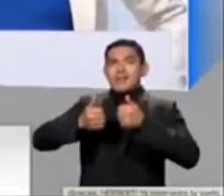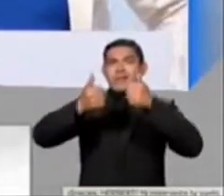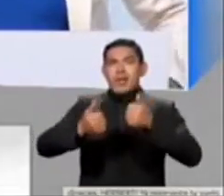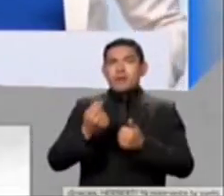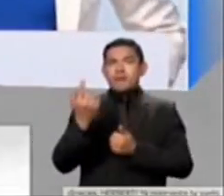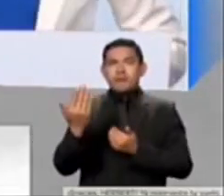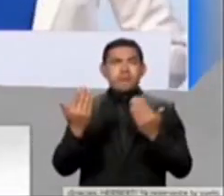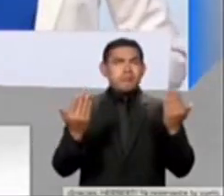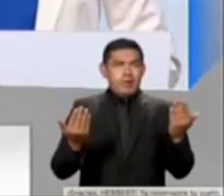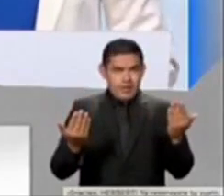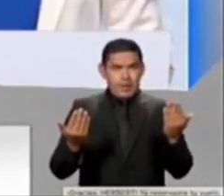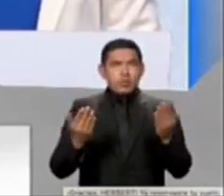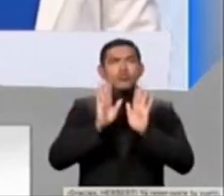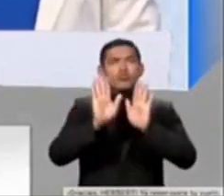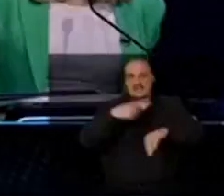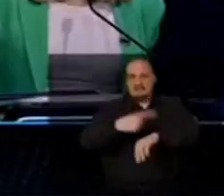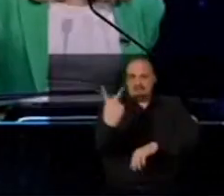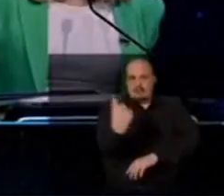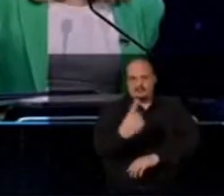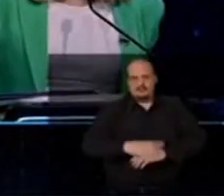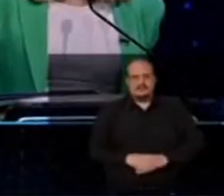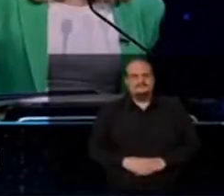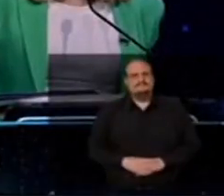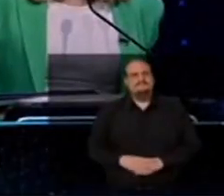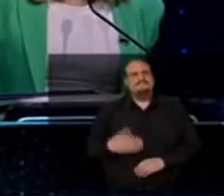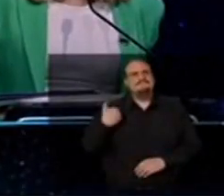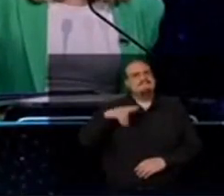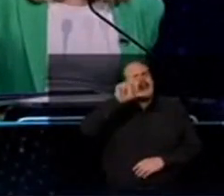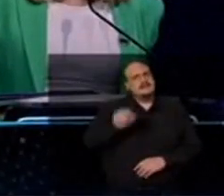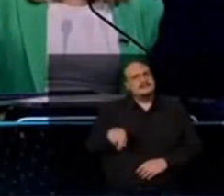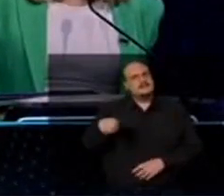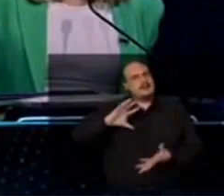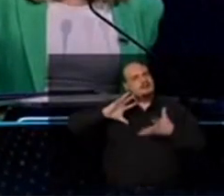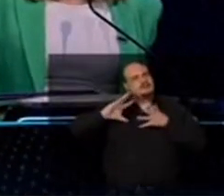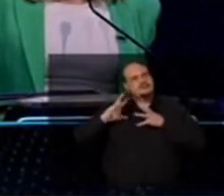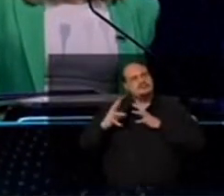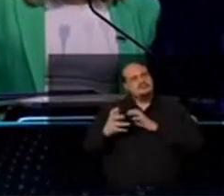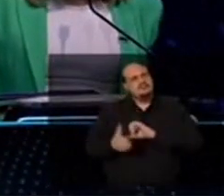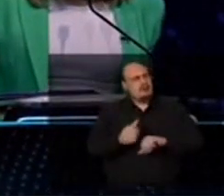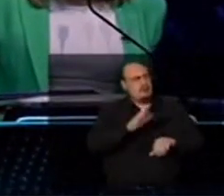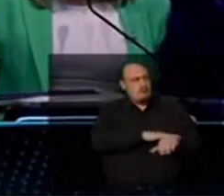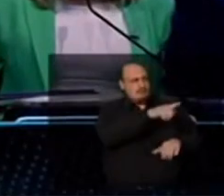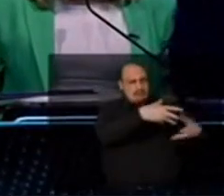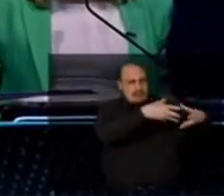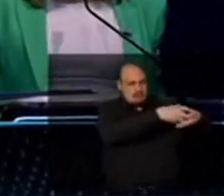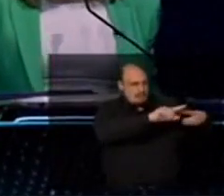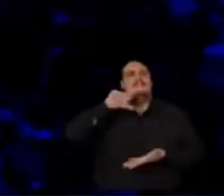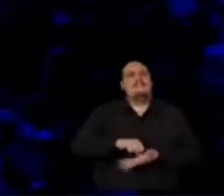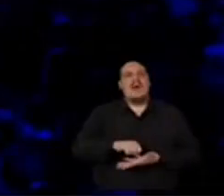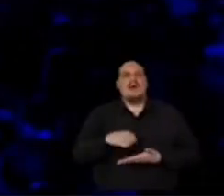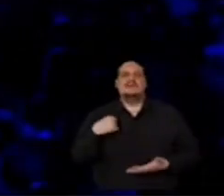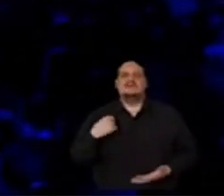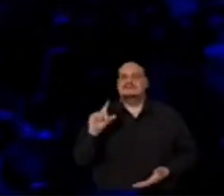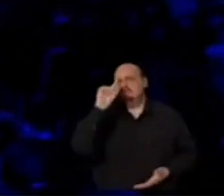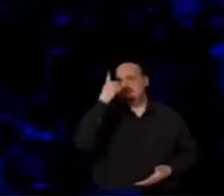a los responsables de liderar los esfuerzos para reencauzar la economía y estabilizar el crecimiento en sus respectivos países este domingo se celebró